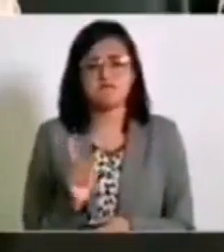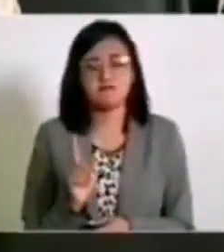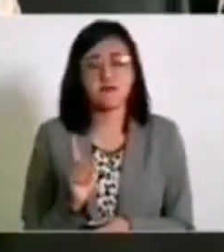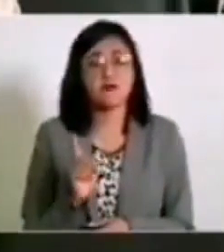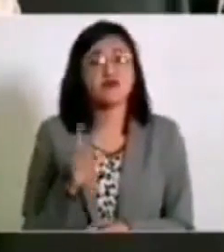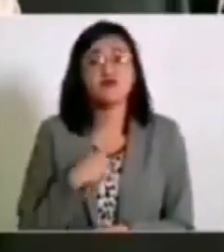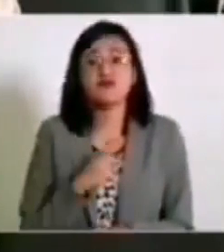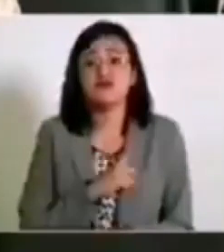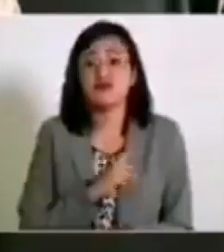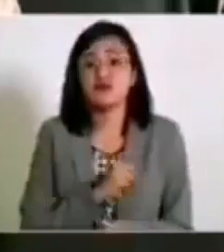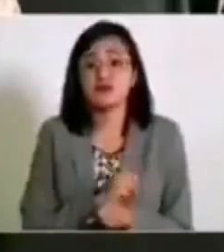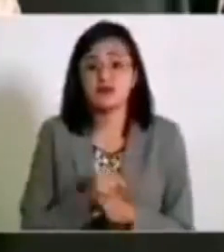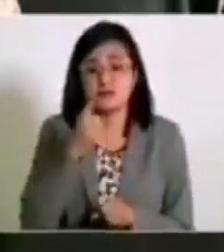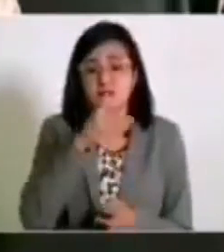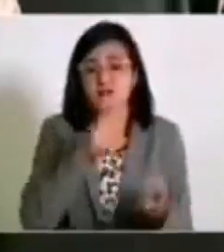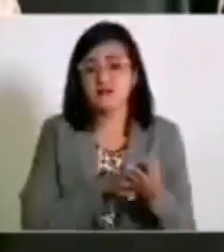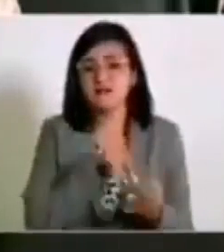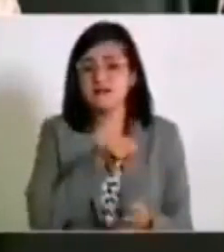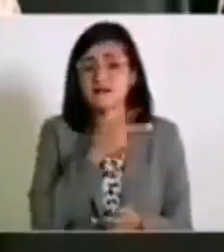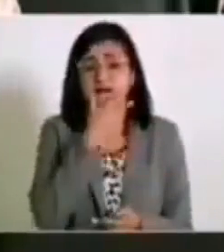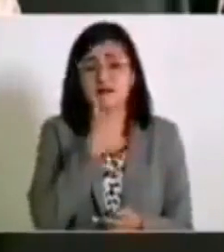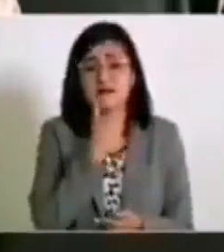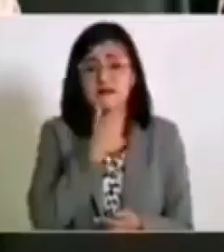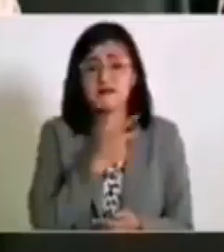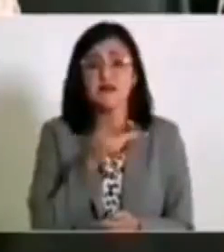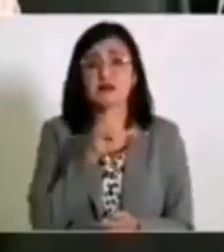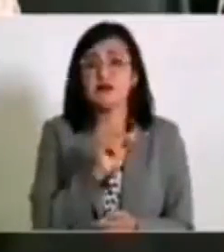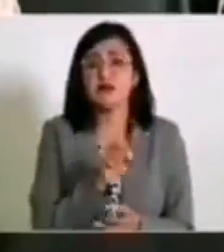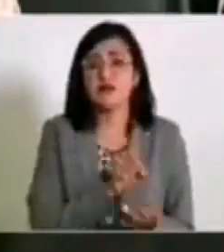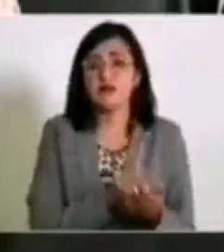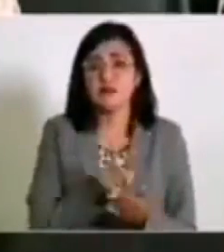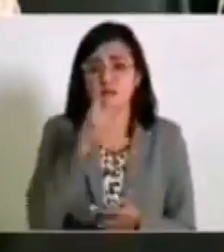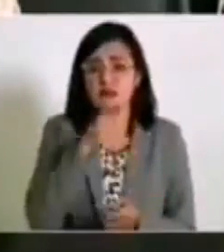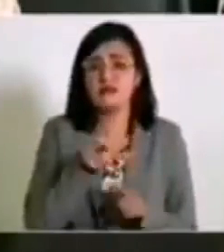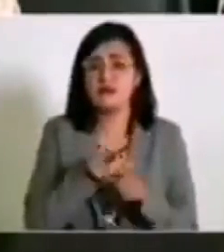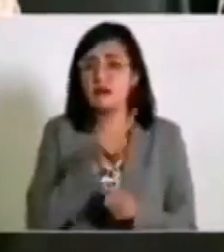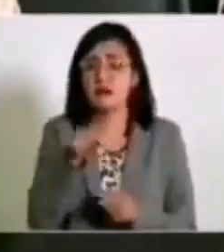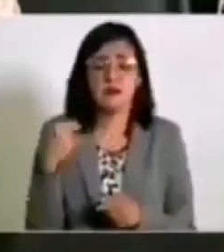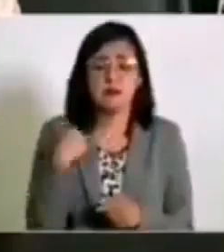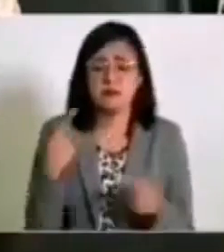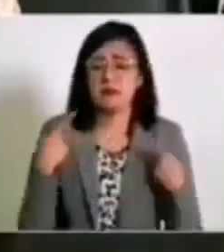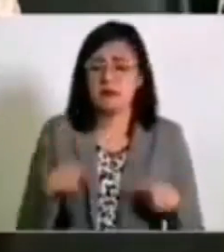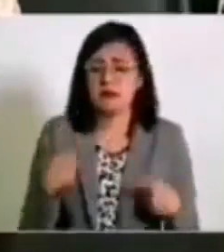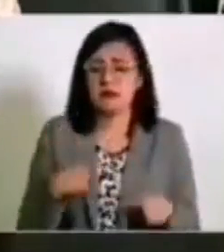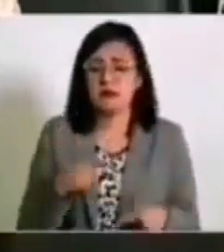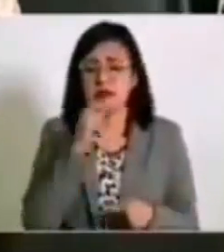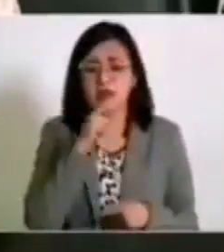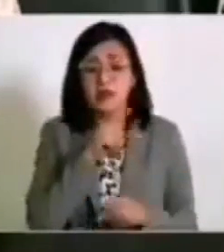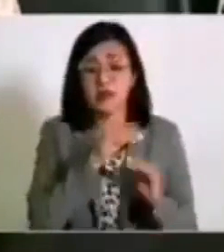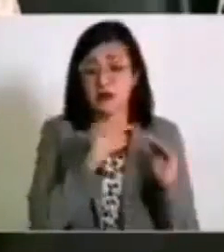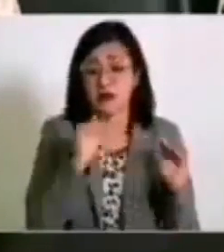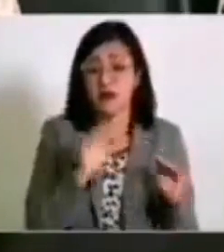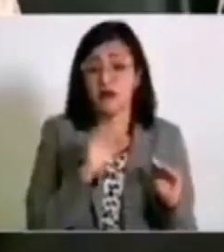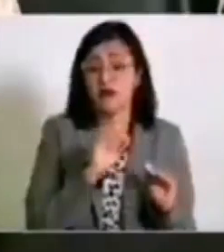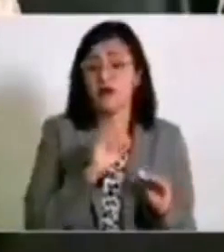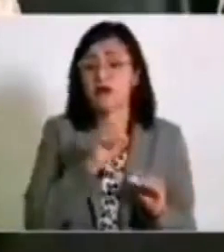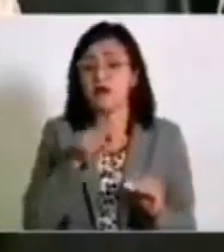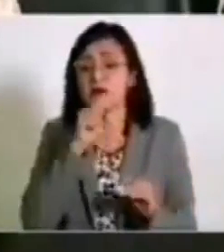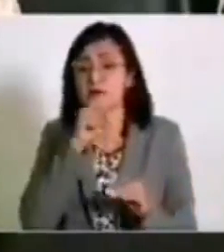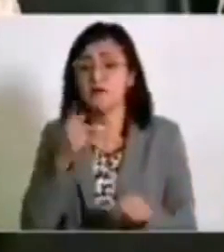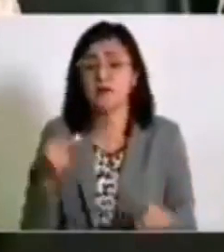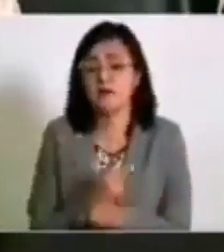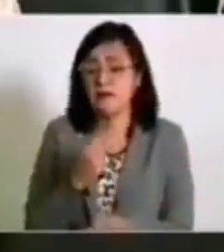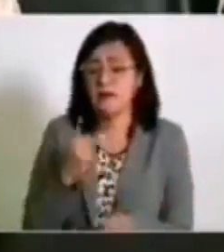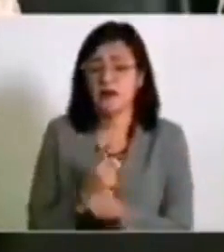Simplemente la cárcel para el sujeto que no le dé derecho a seguir matando ni a los de su clase, a